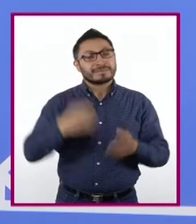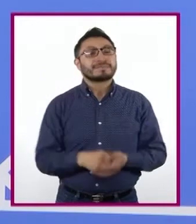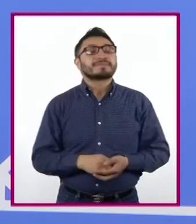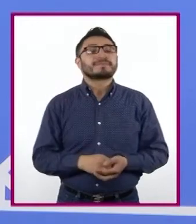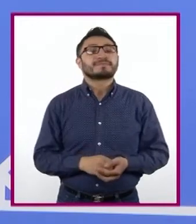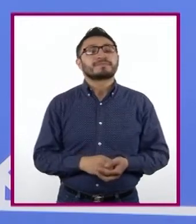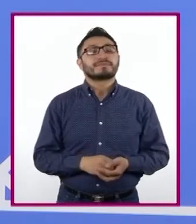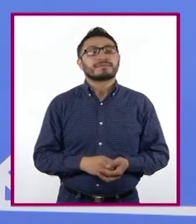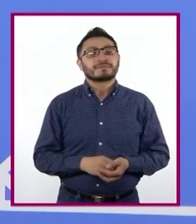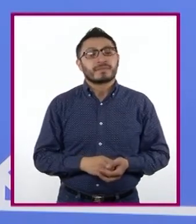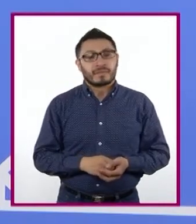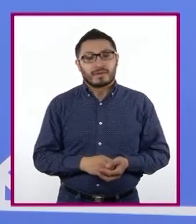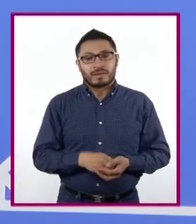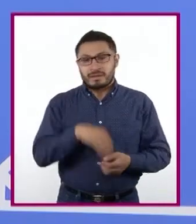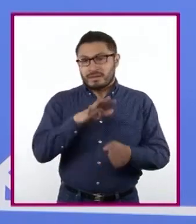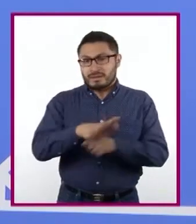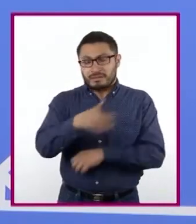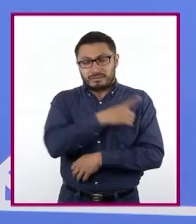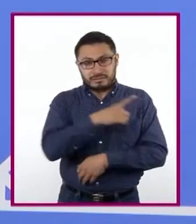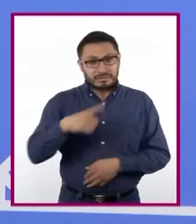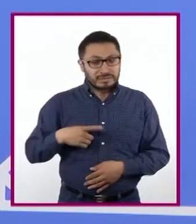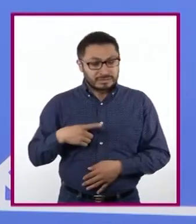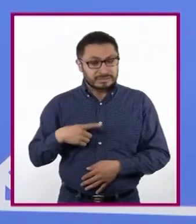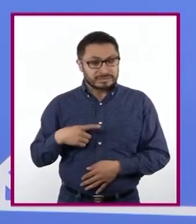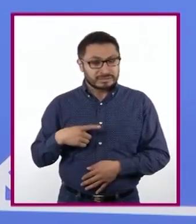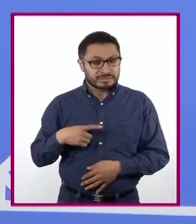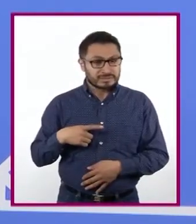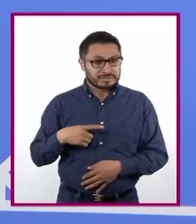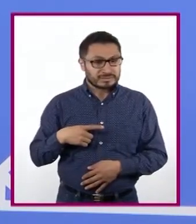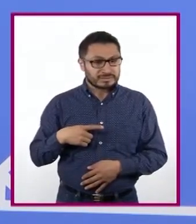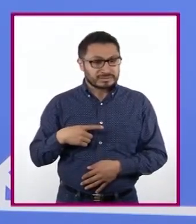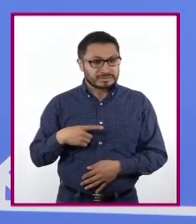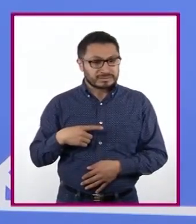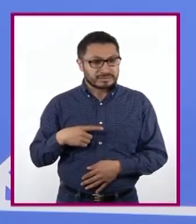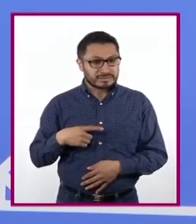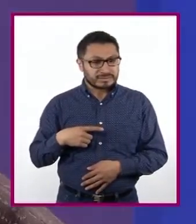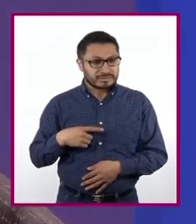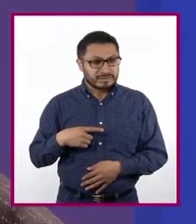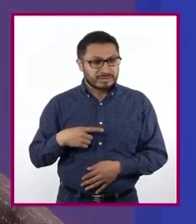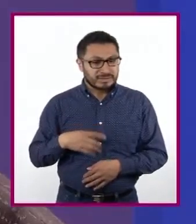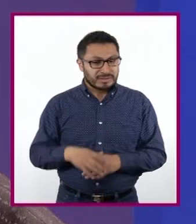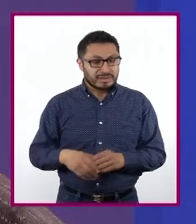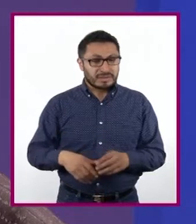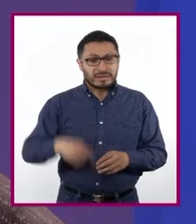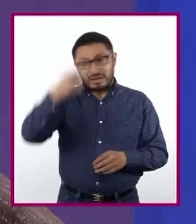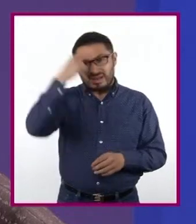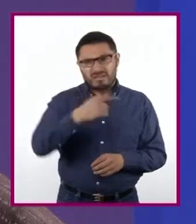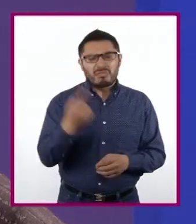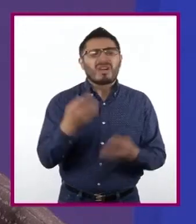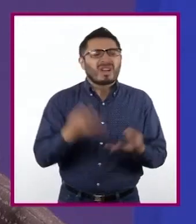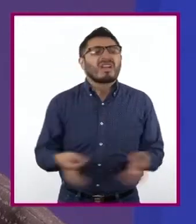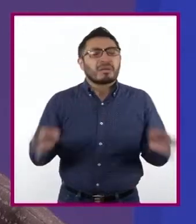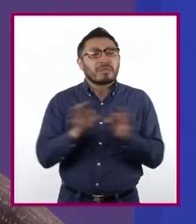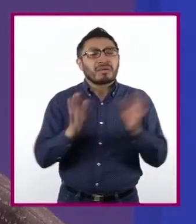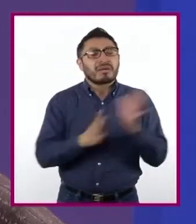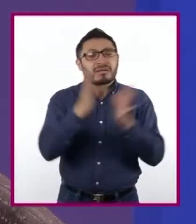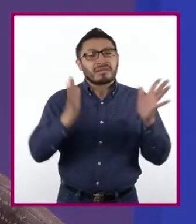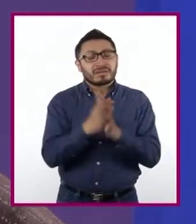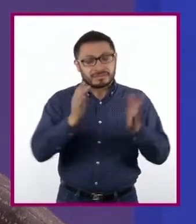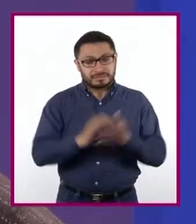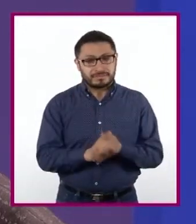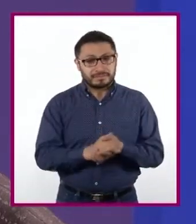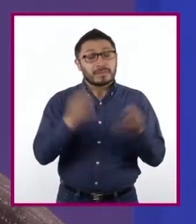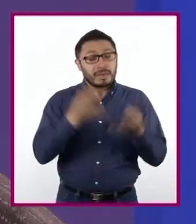¿En qué debe basar la audiencia su participación? Será fundamental centrarse en el